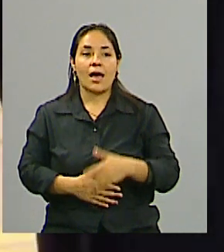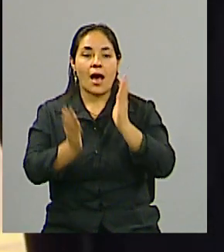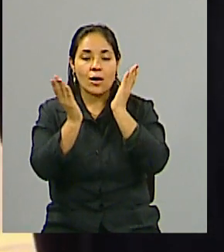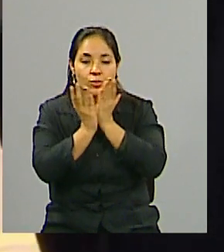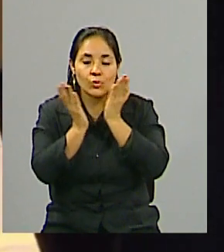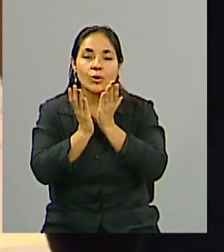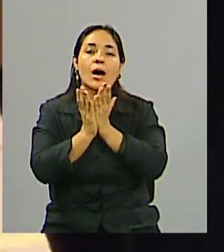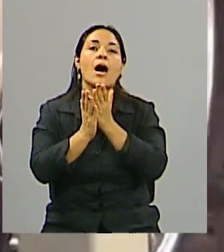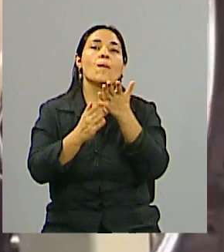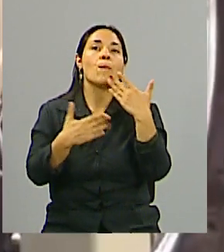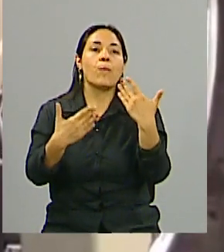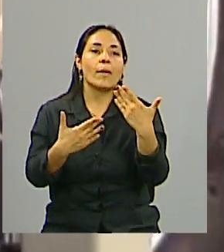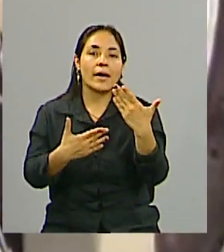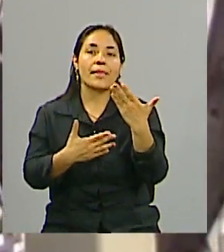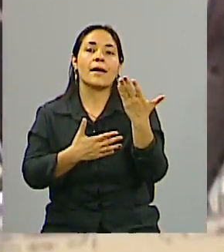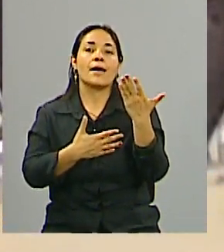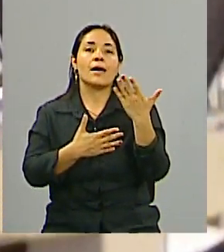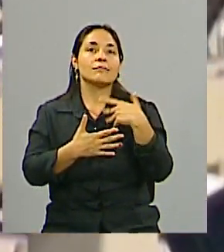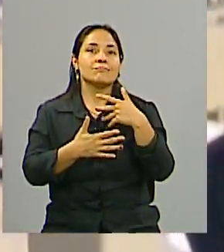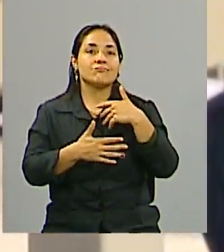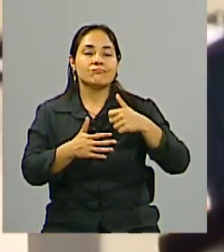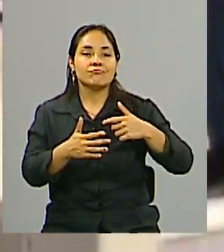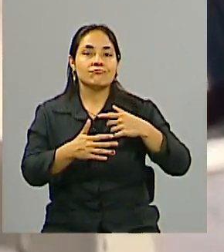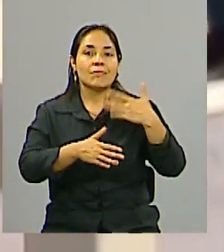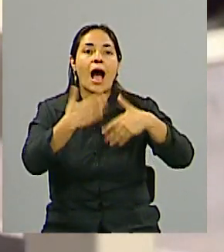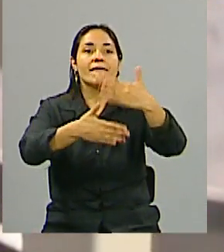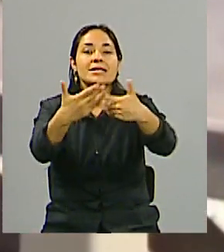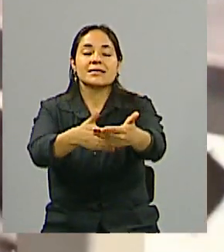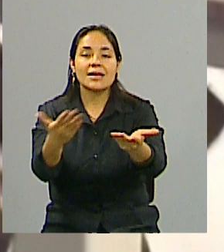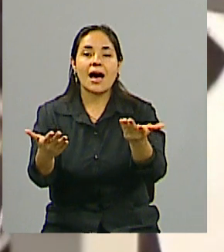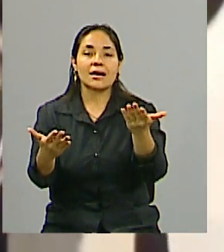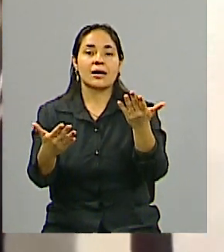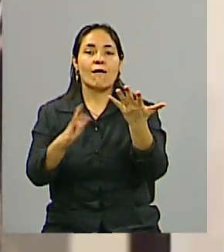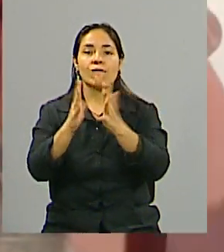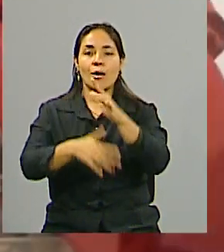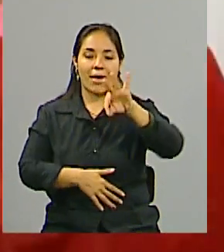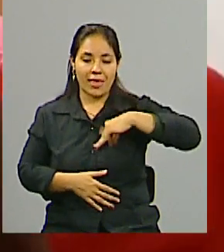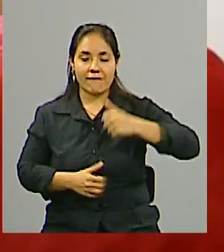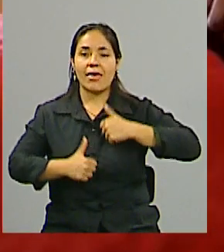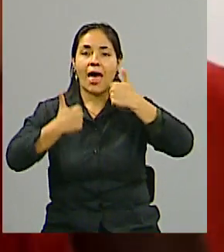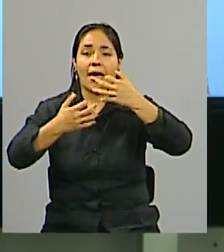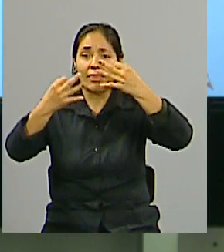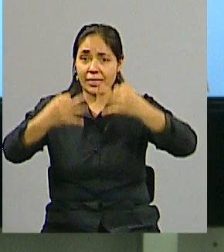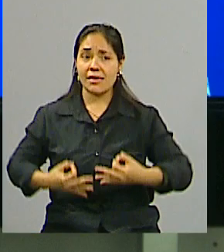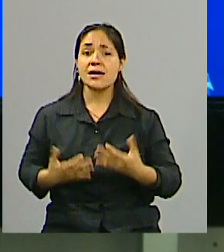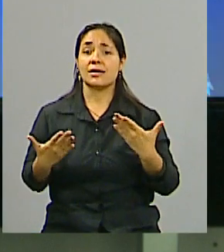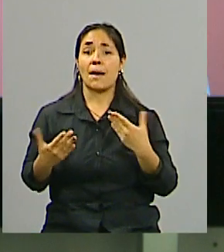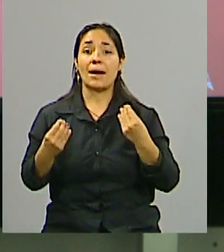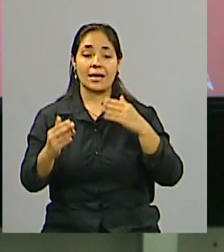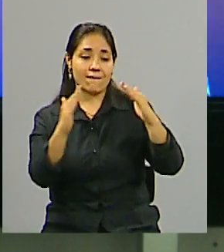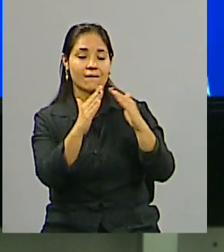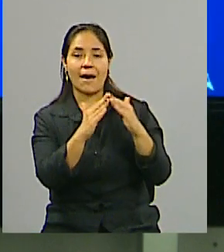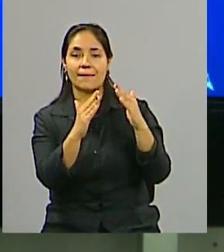estudiar, que nos permite realizarnos, que nos permite sostenernos dignamente para poder proveer a nuestras